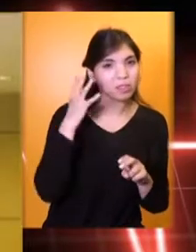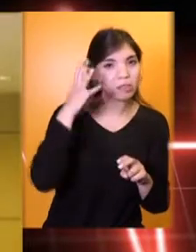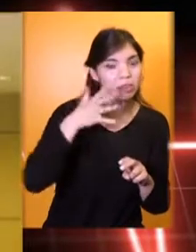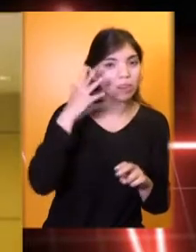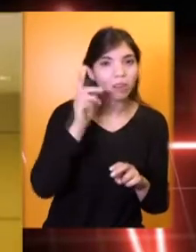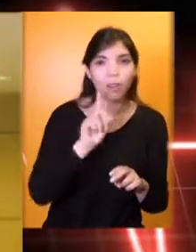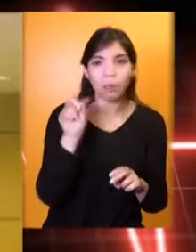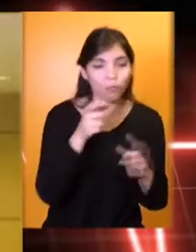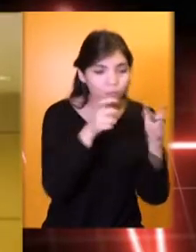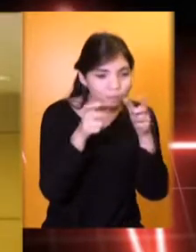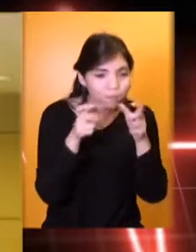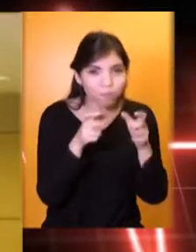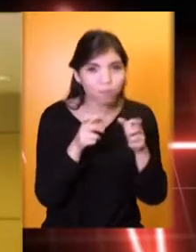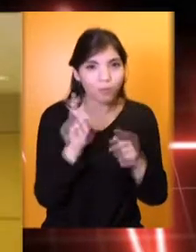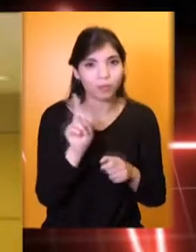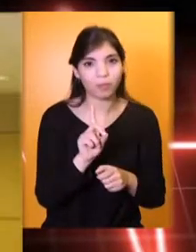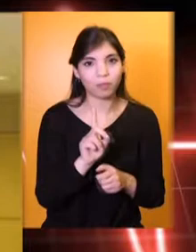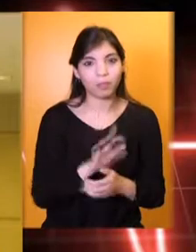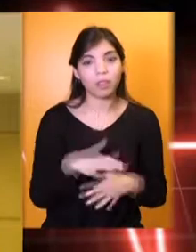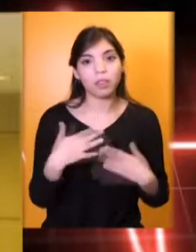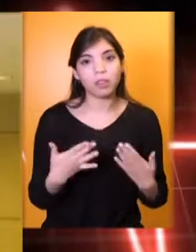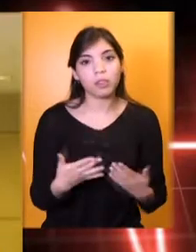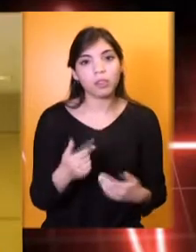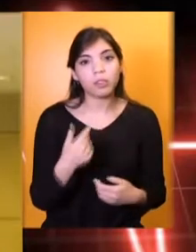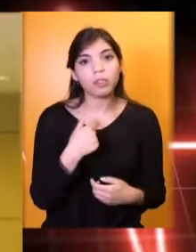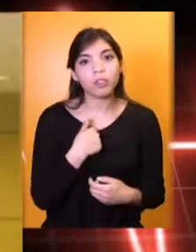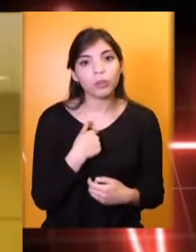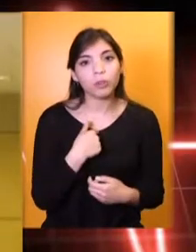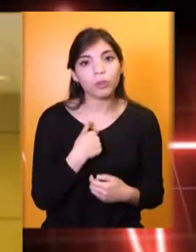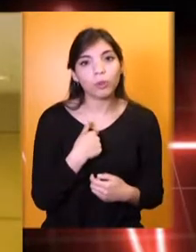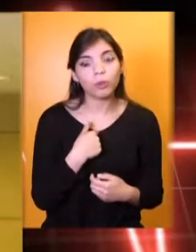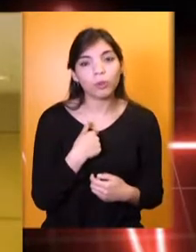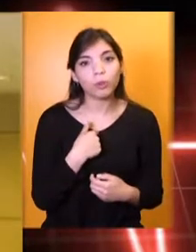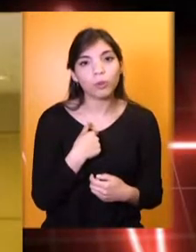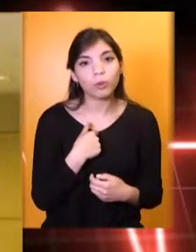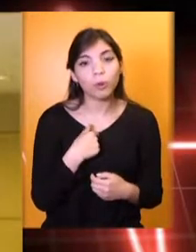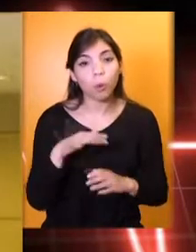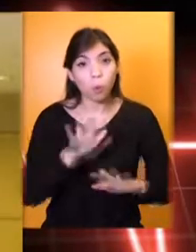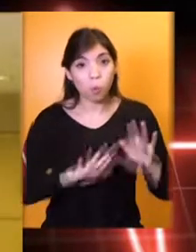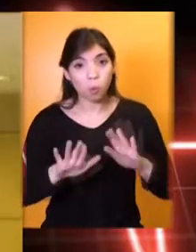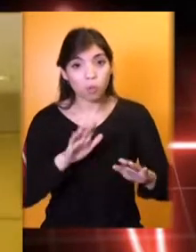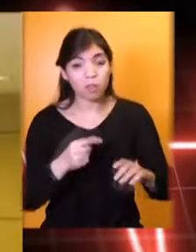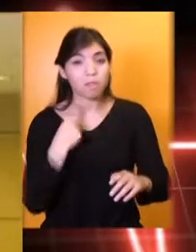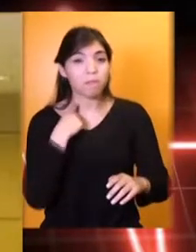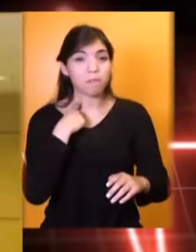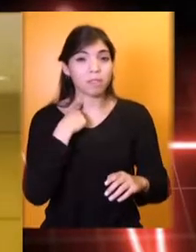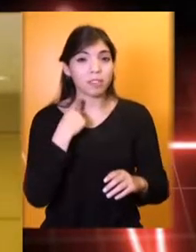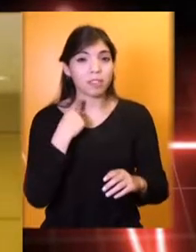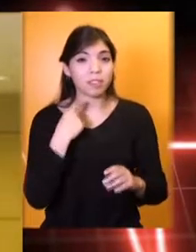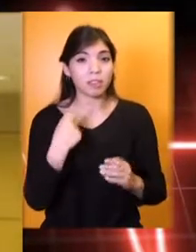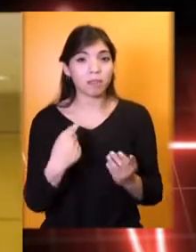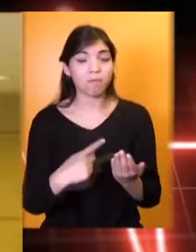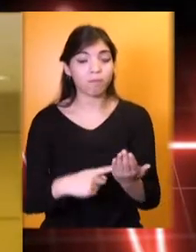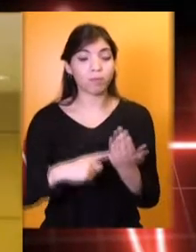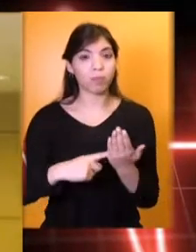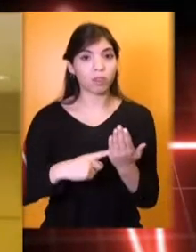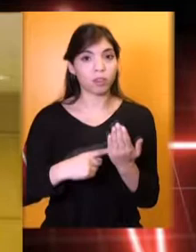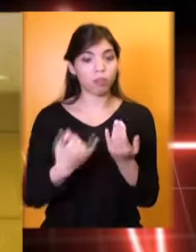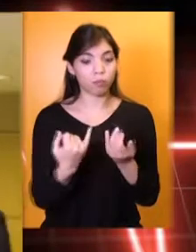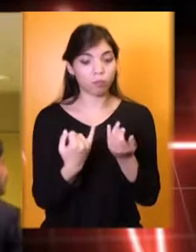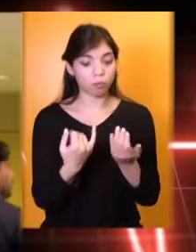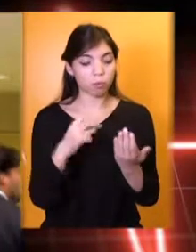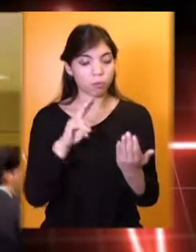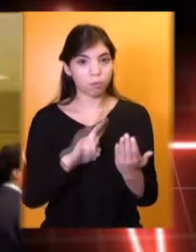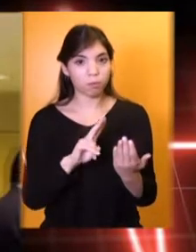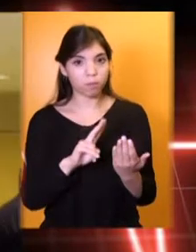sido fiscalizar y lo he hecho desde la Cámara de Diputados. Yo, obviamente por resguardo a las víctimas, he recibido antecedentes de cercanos a